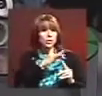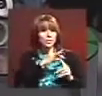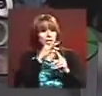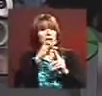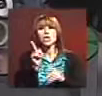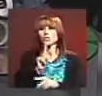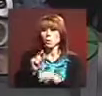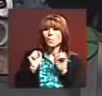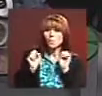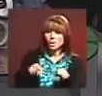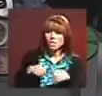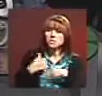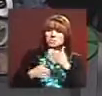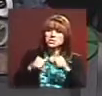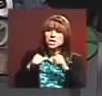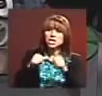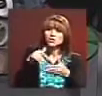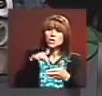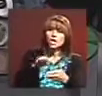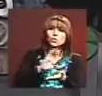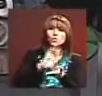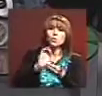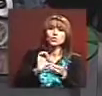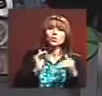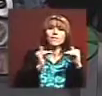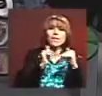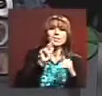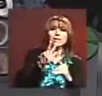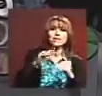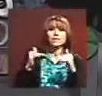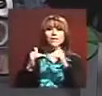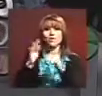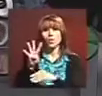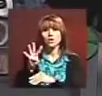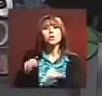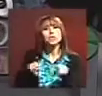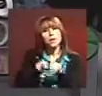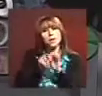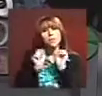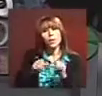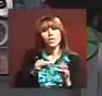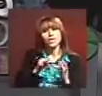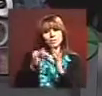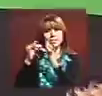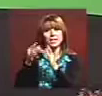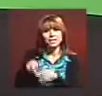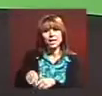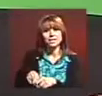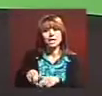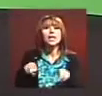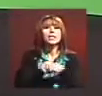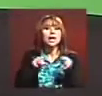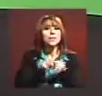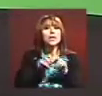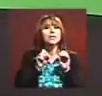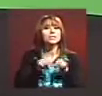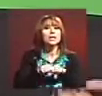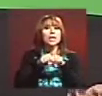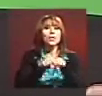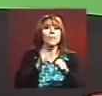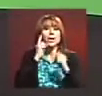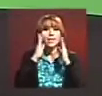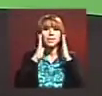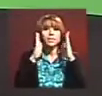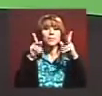sacar el 3 y el 4, por ejemplo. También pueden especializarse, ¿verdad? Independientemente de la universidad que escojan. También salen para atender personas